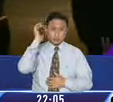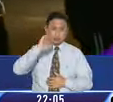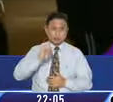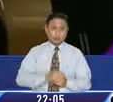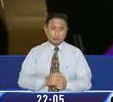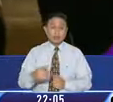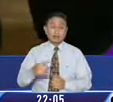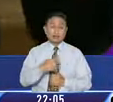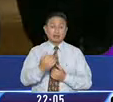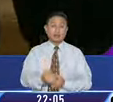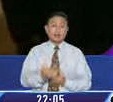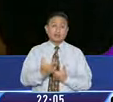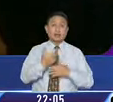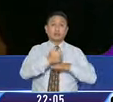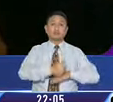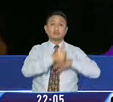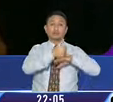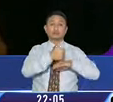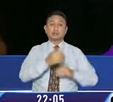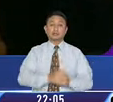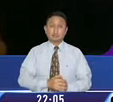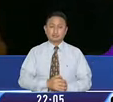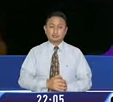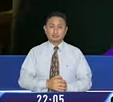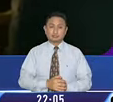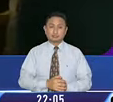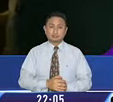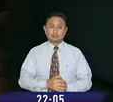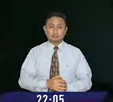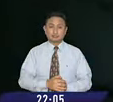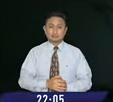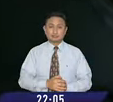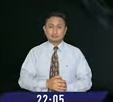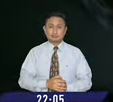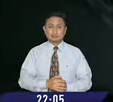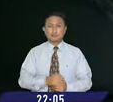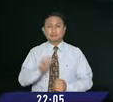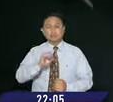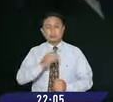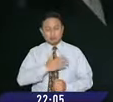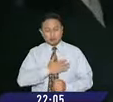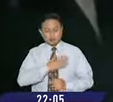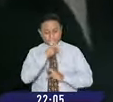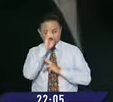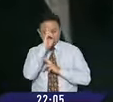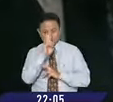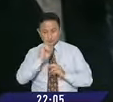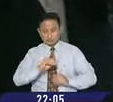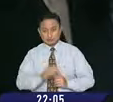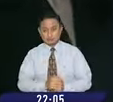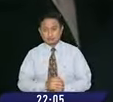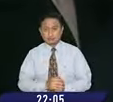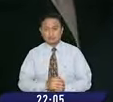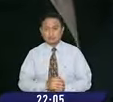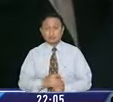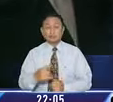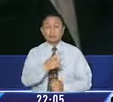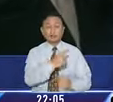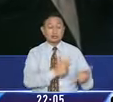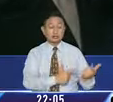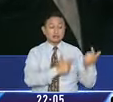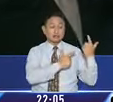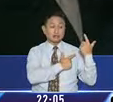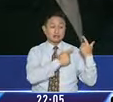información por parte de las autoridades. Buenas noches. Mire, buenas noches. Hablando con todo respeto, Yo no lo entiendo a los militares desde